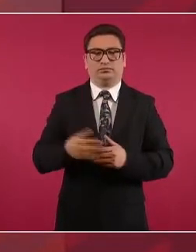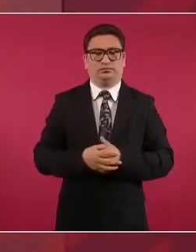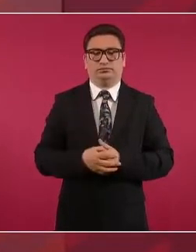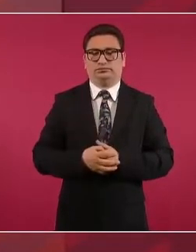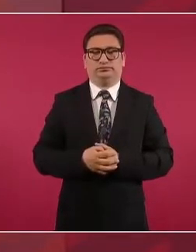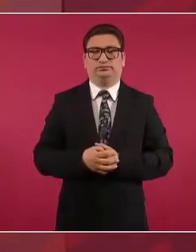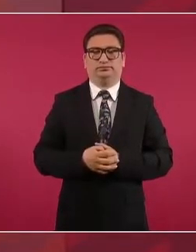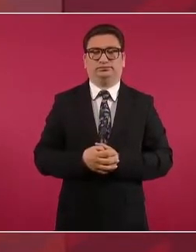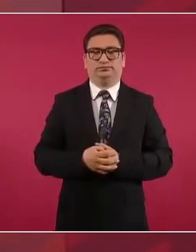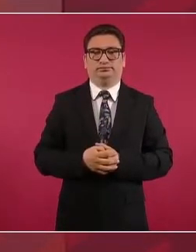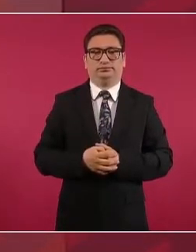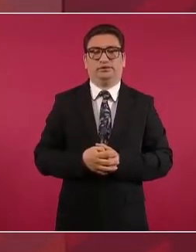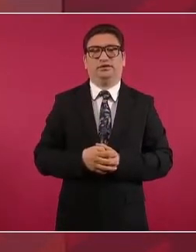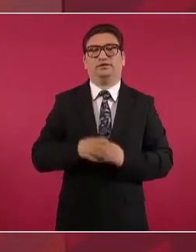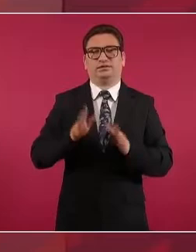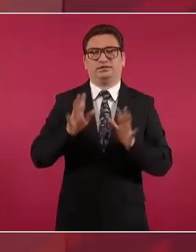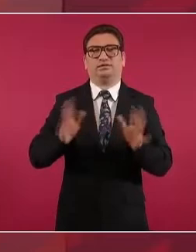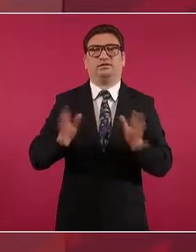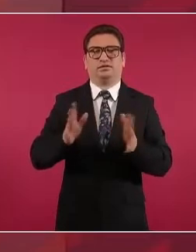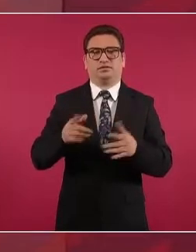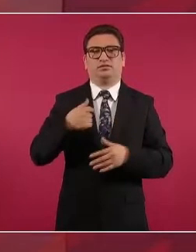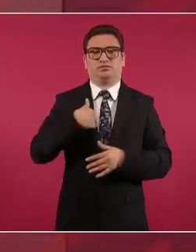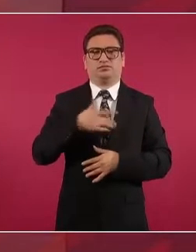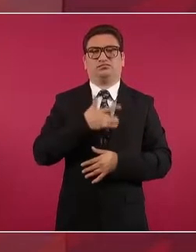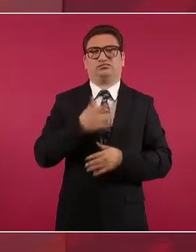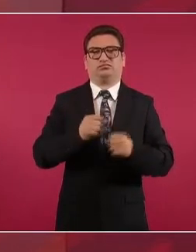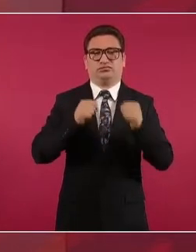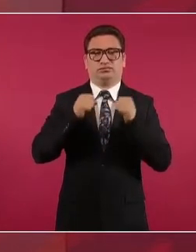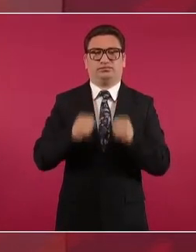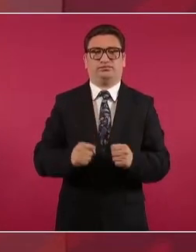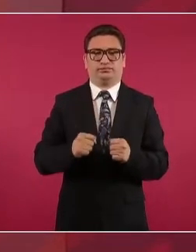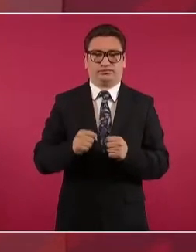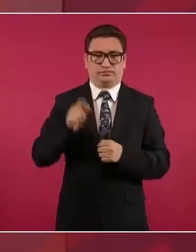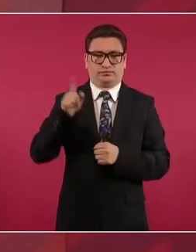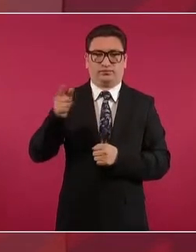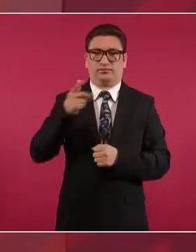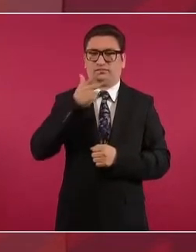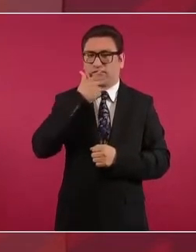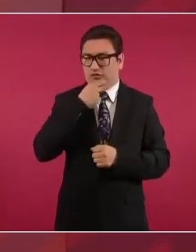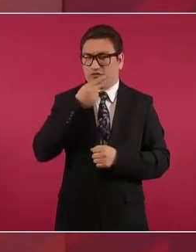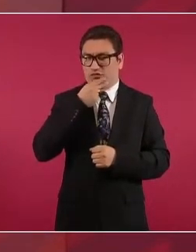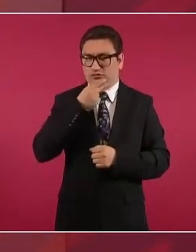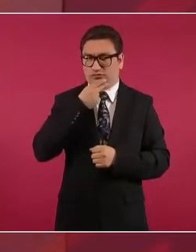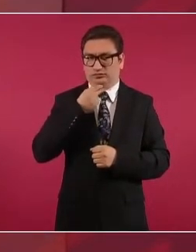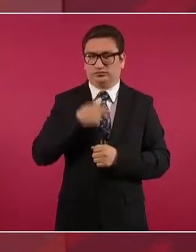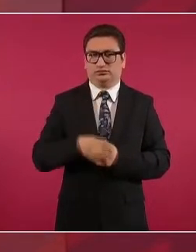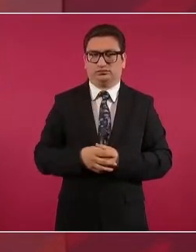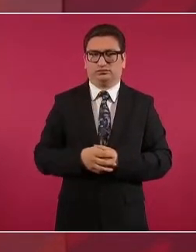Además, ya estoy seguro que el señor está